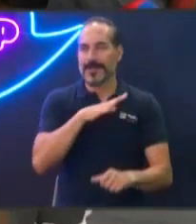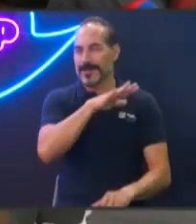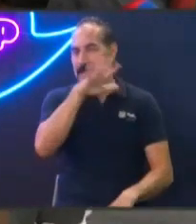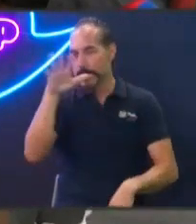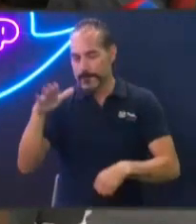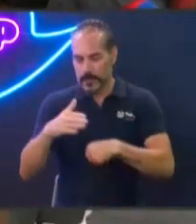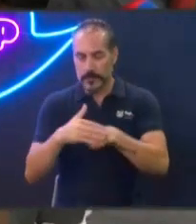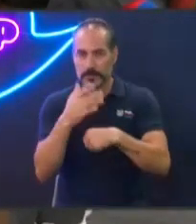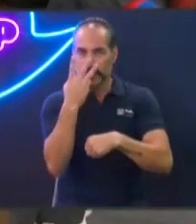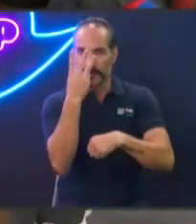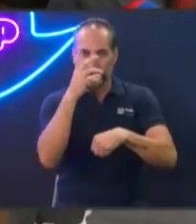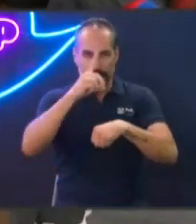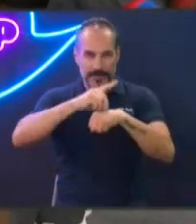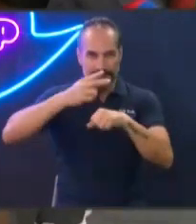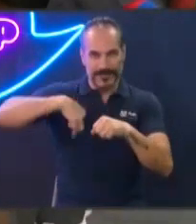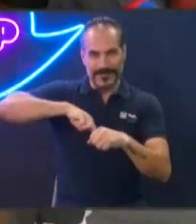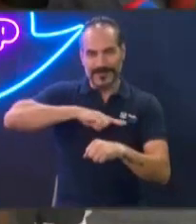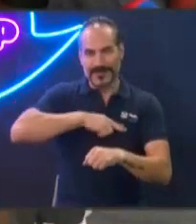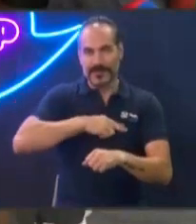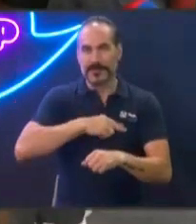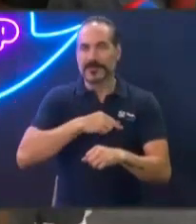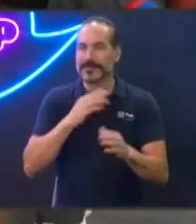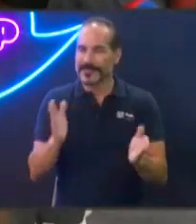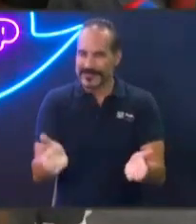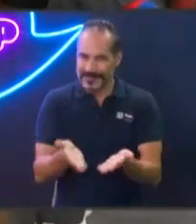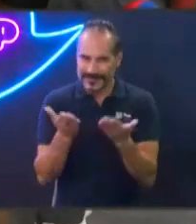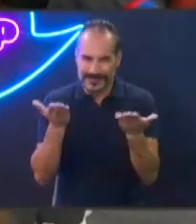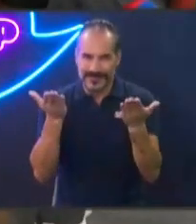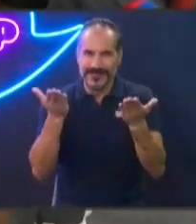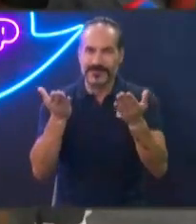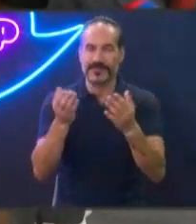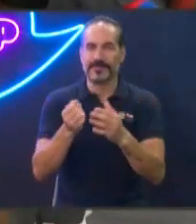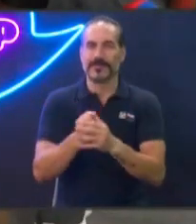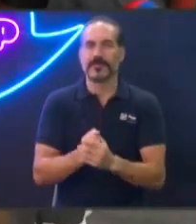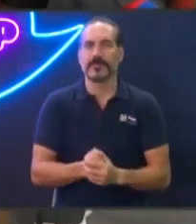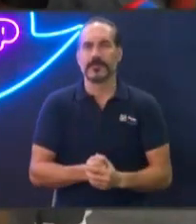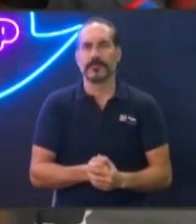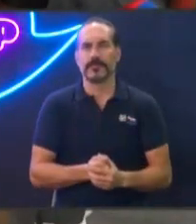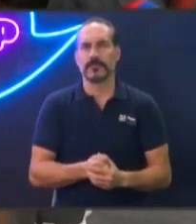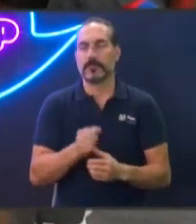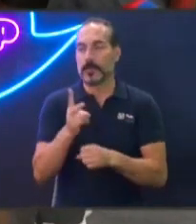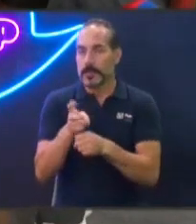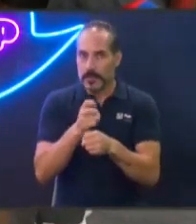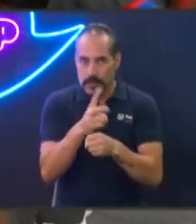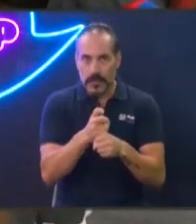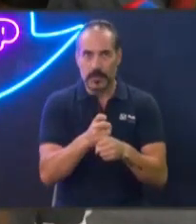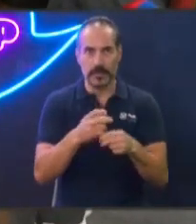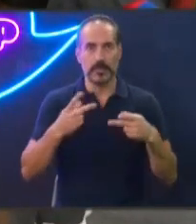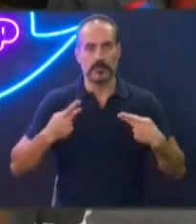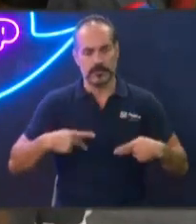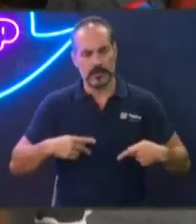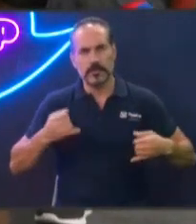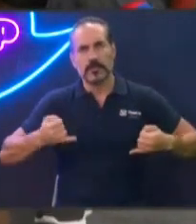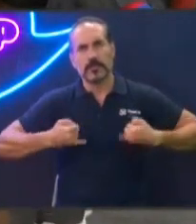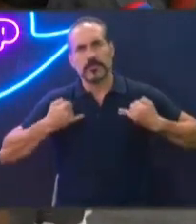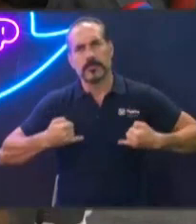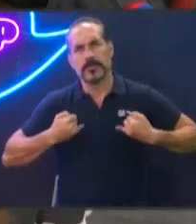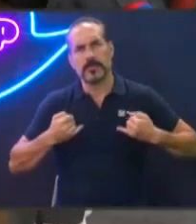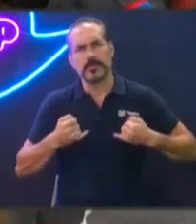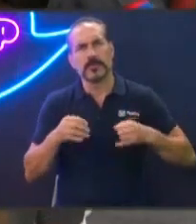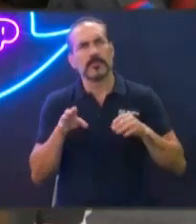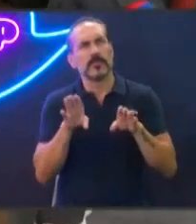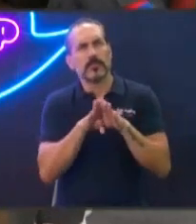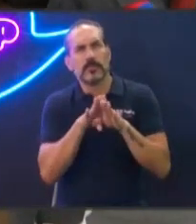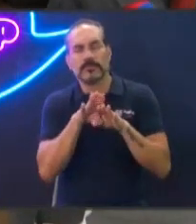intentamos poner e pues En referencia a los chicos Cómo se maneja Cómo se maneja un congreso qué